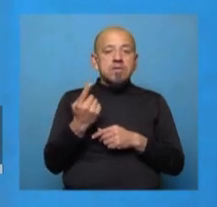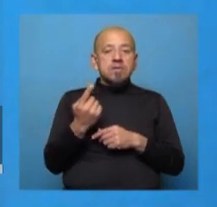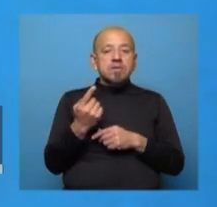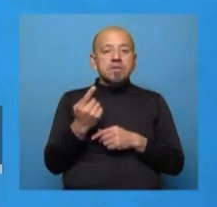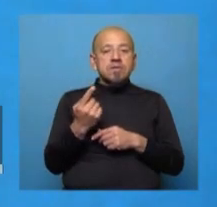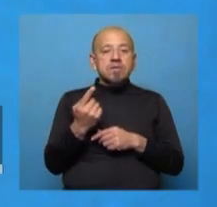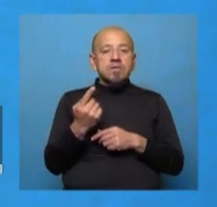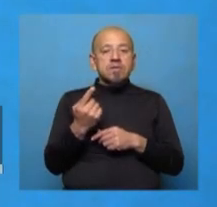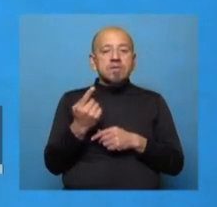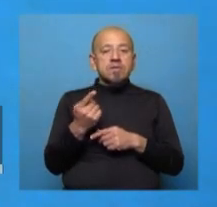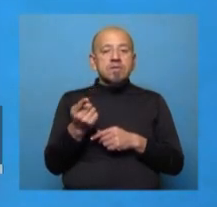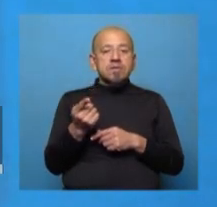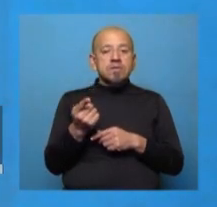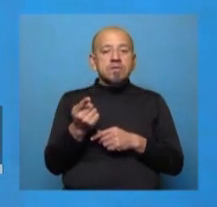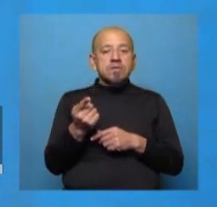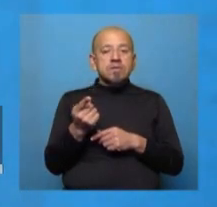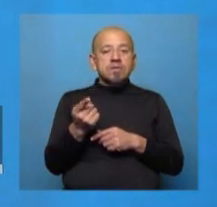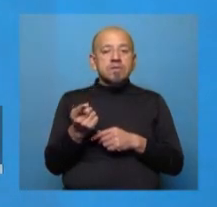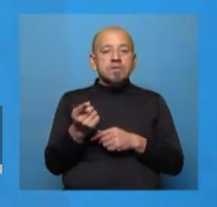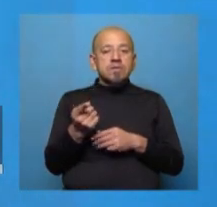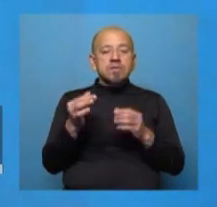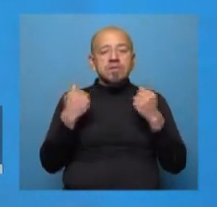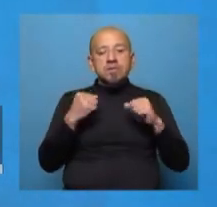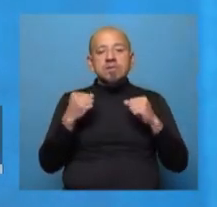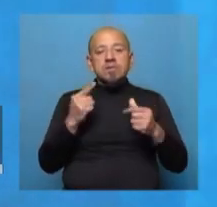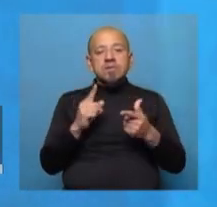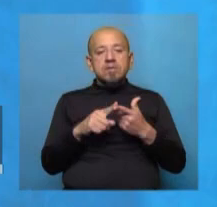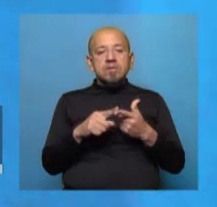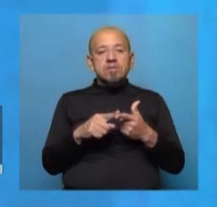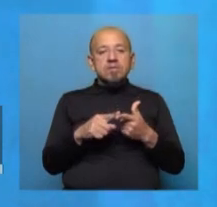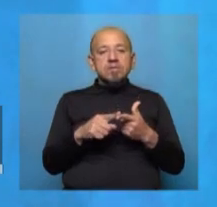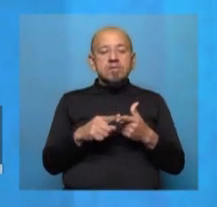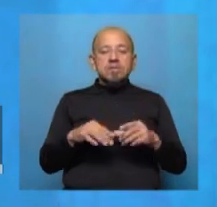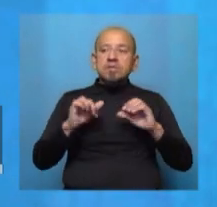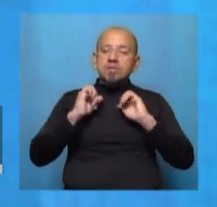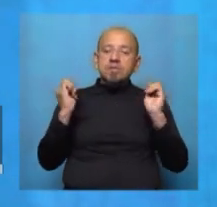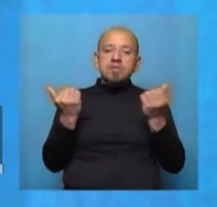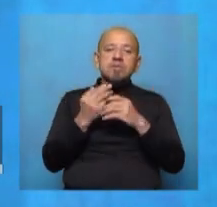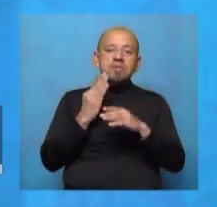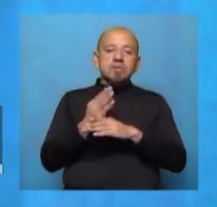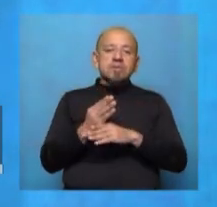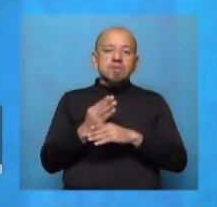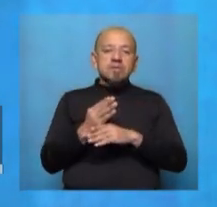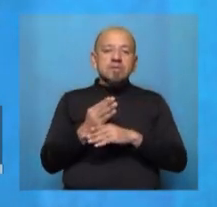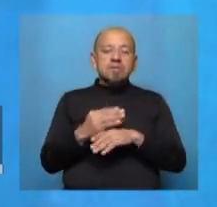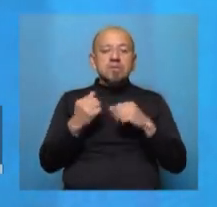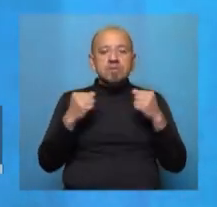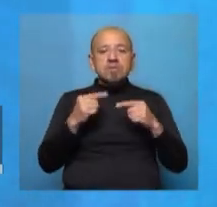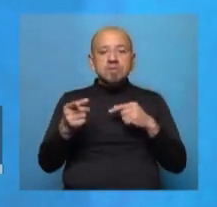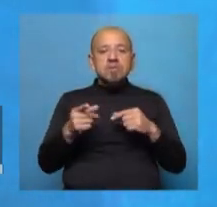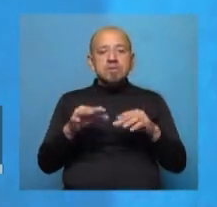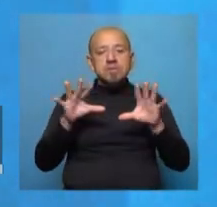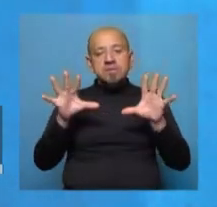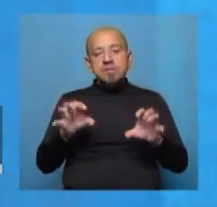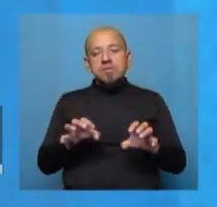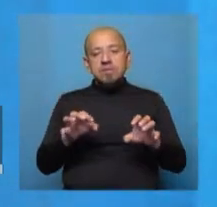torneo los torneos deportivos las infraestructuras y equipamientos deportivos envejecen